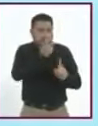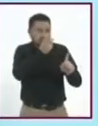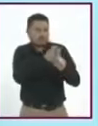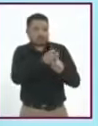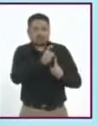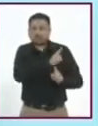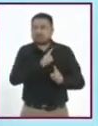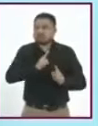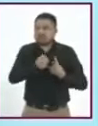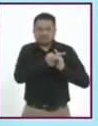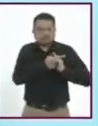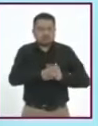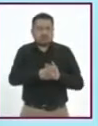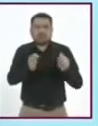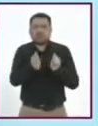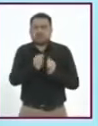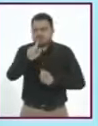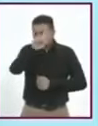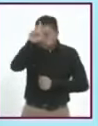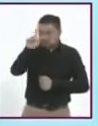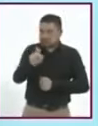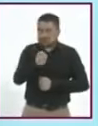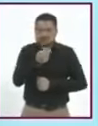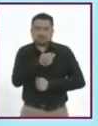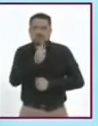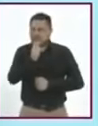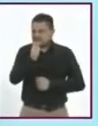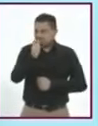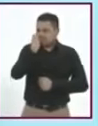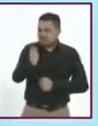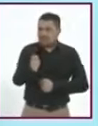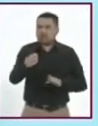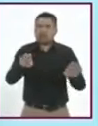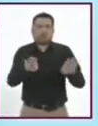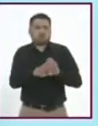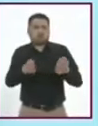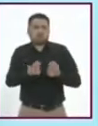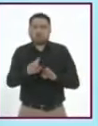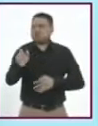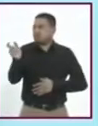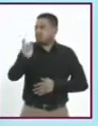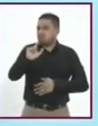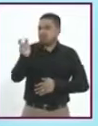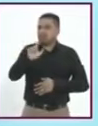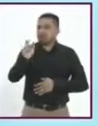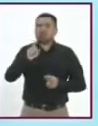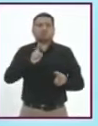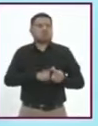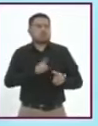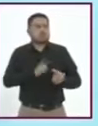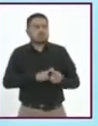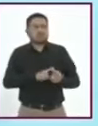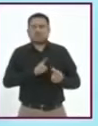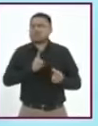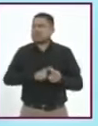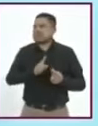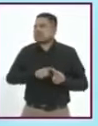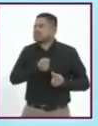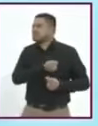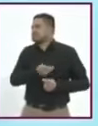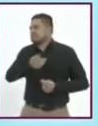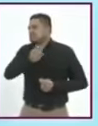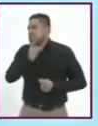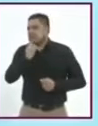deben comenzar con las siguientes interrogantes: ¿qué? ¿Cómo? ¿Cuándo? ¿Dónde? ¿Quién o